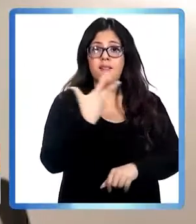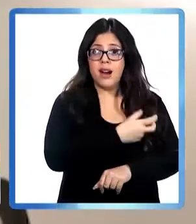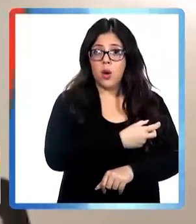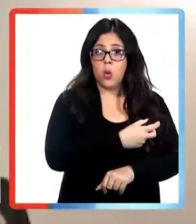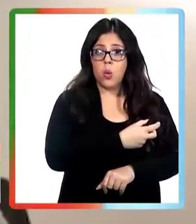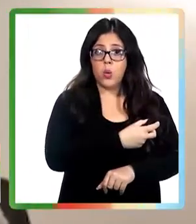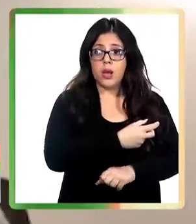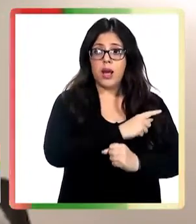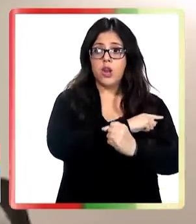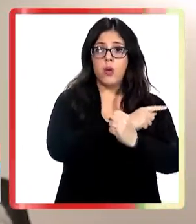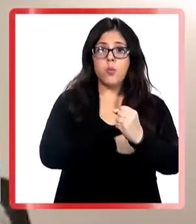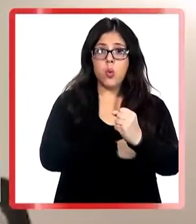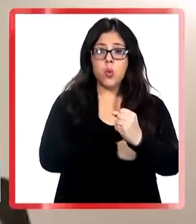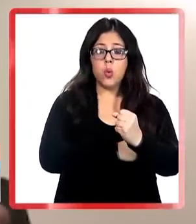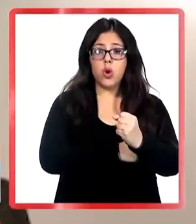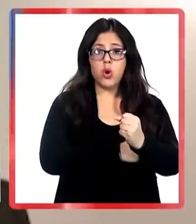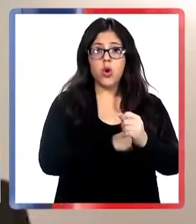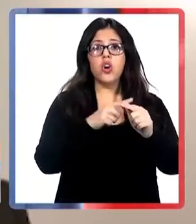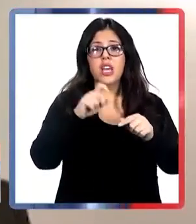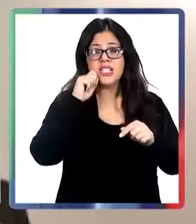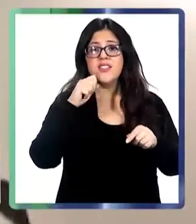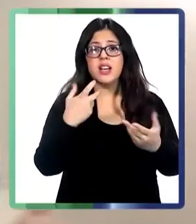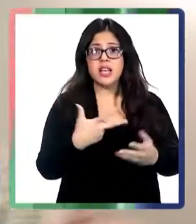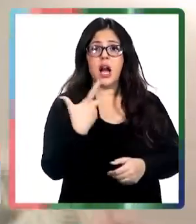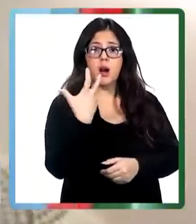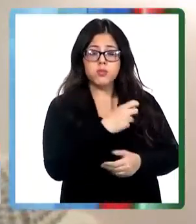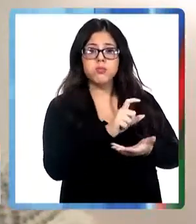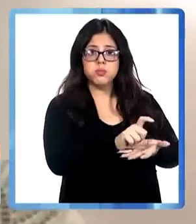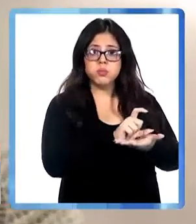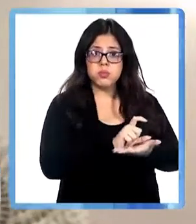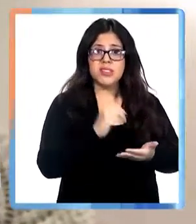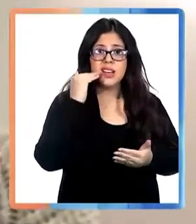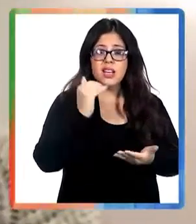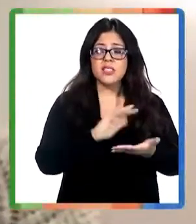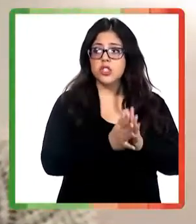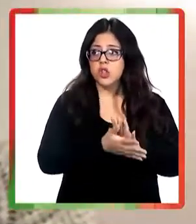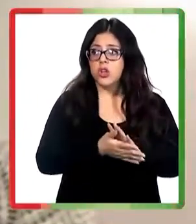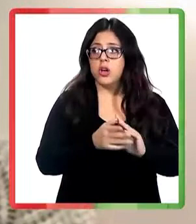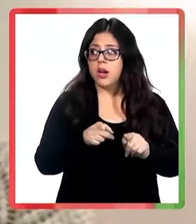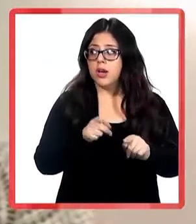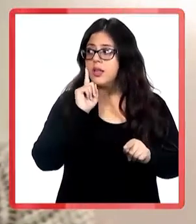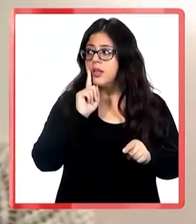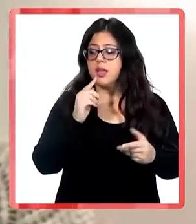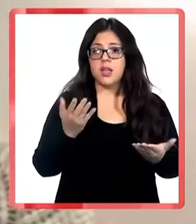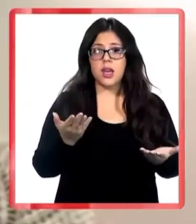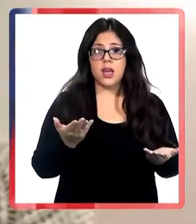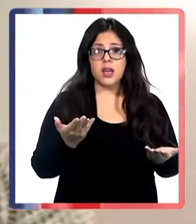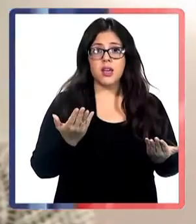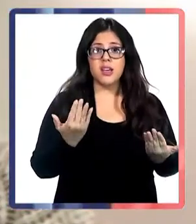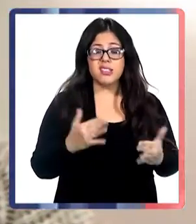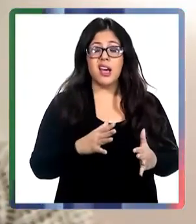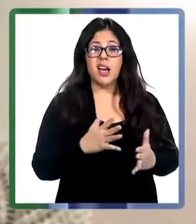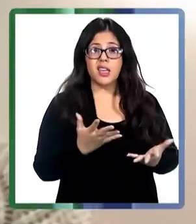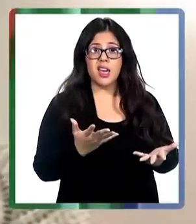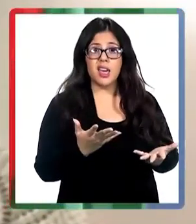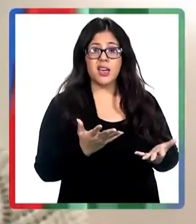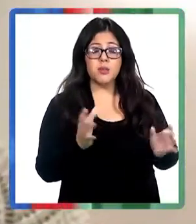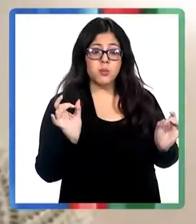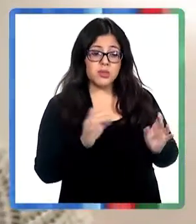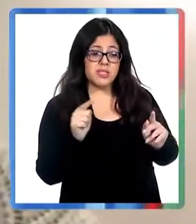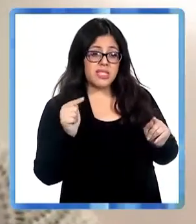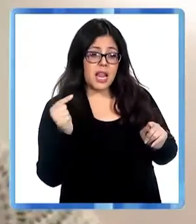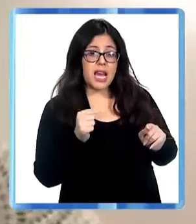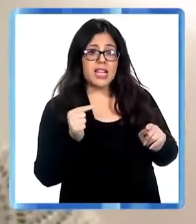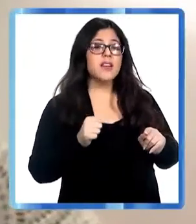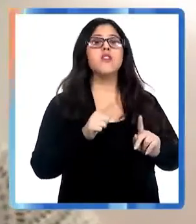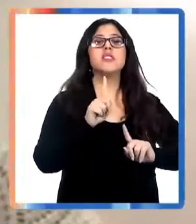son intramusculares, que son las que son inyectadas, casi todas, tienen como contraindicación aquel paciente que